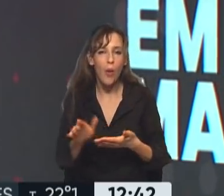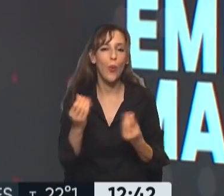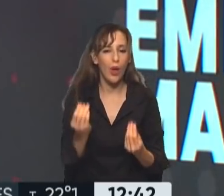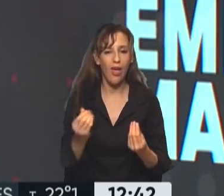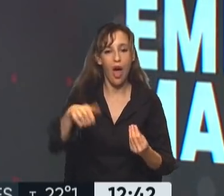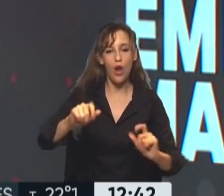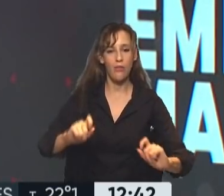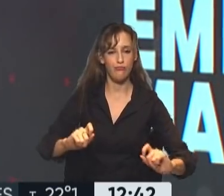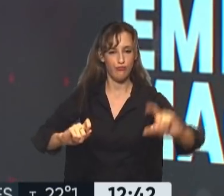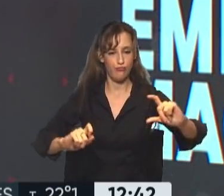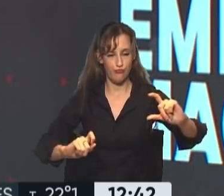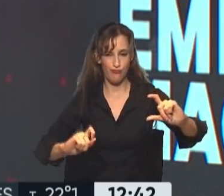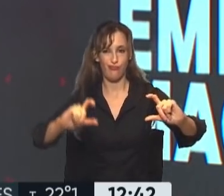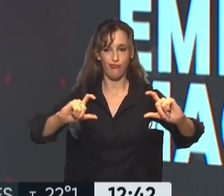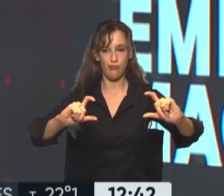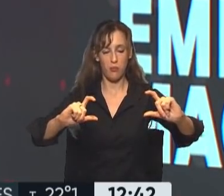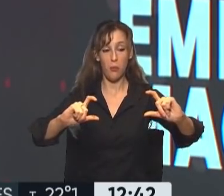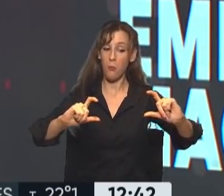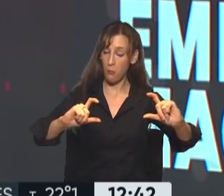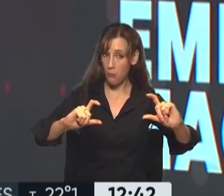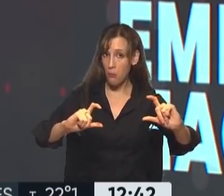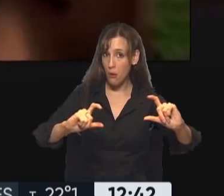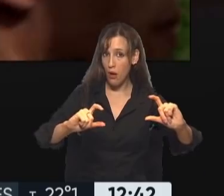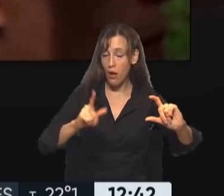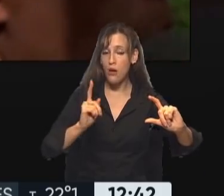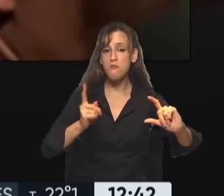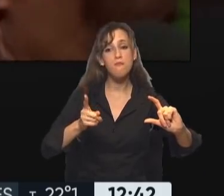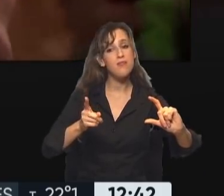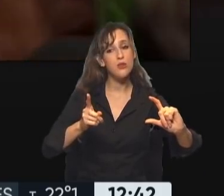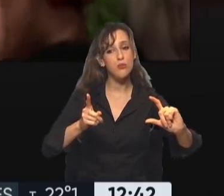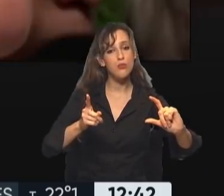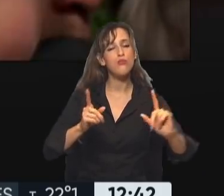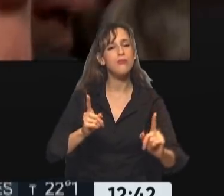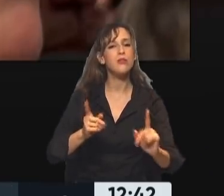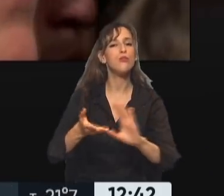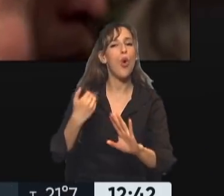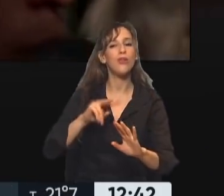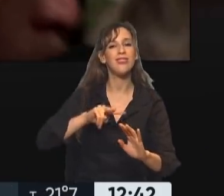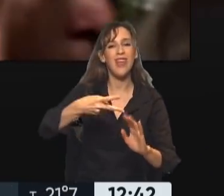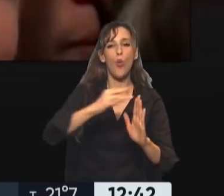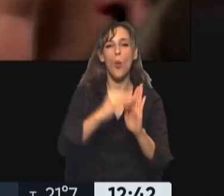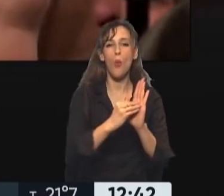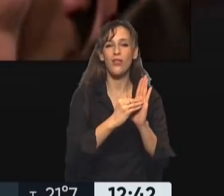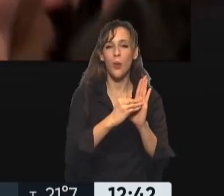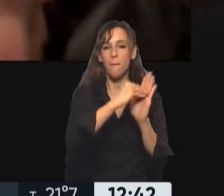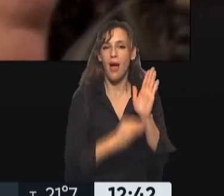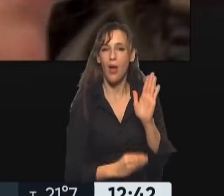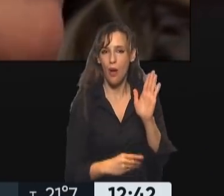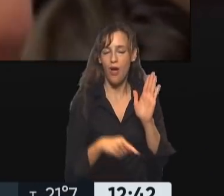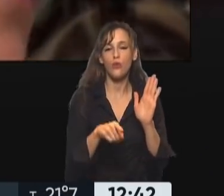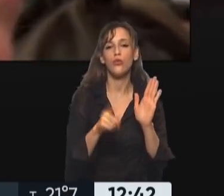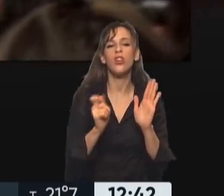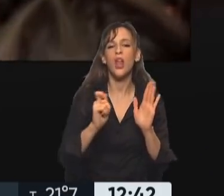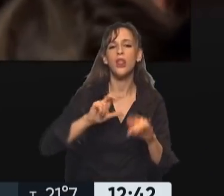que parece pequeño entre los dos candidatos, está en lo que sucedió del segundo puesto hacia abajo. Claro. ¿Quién salió tercero esta vez?